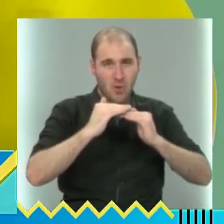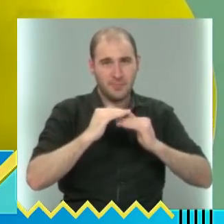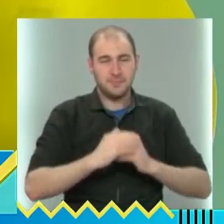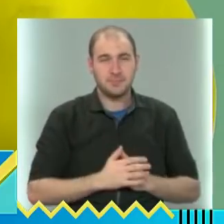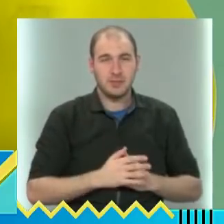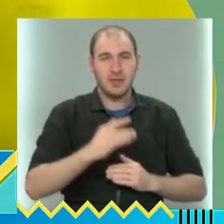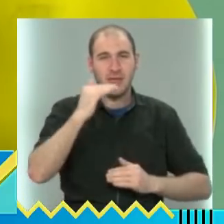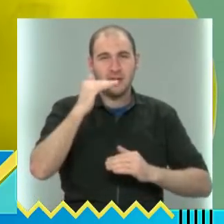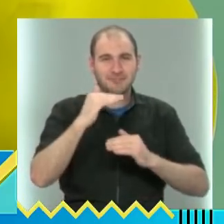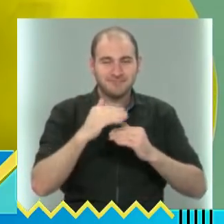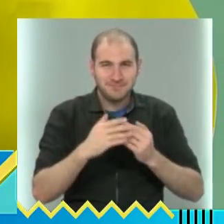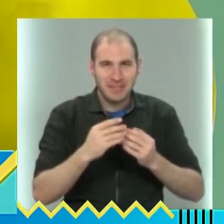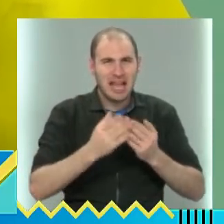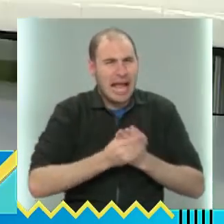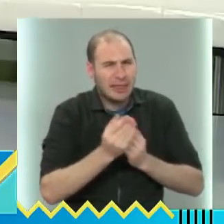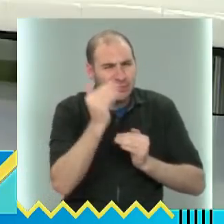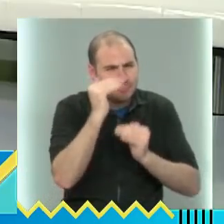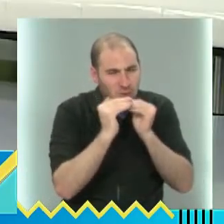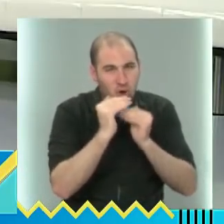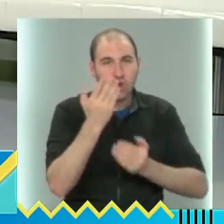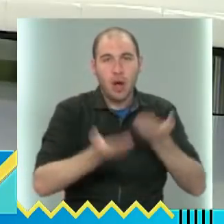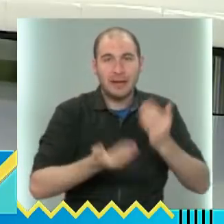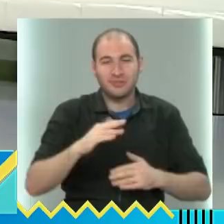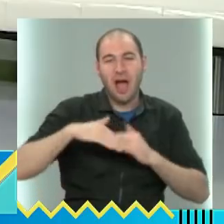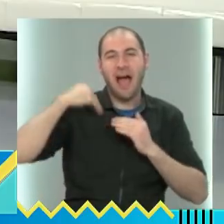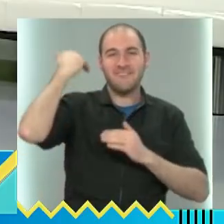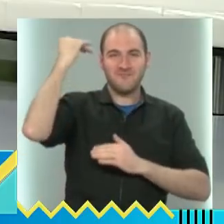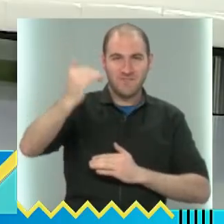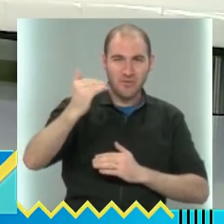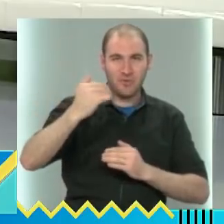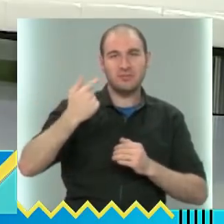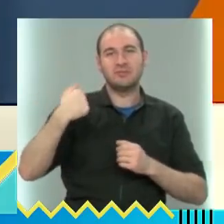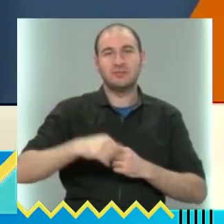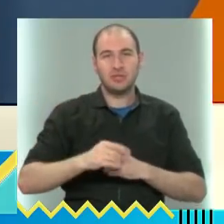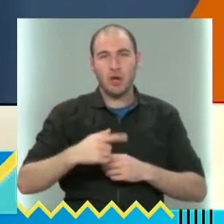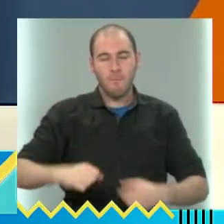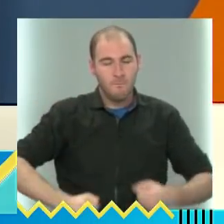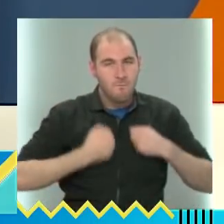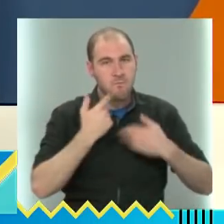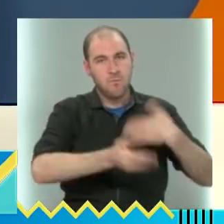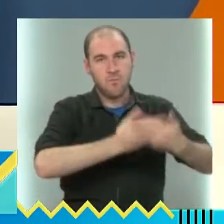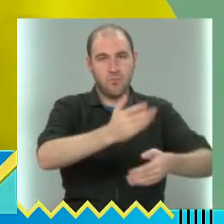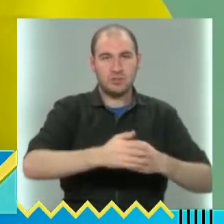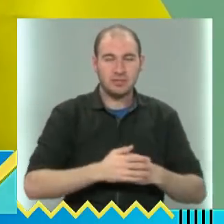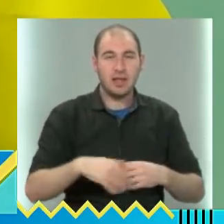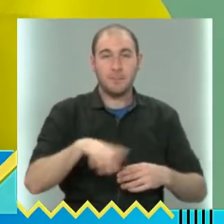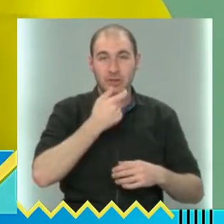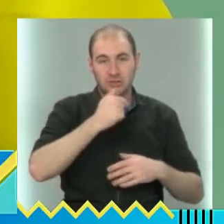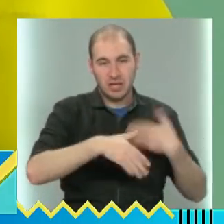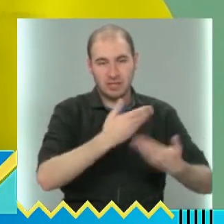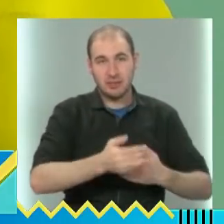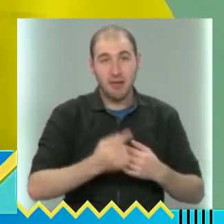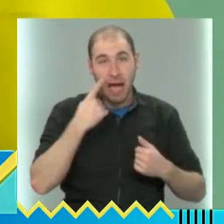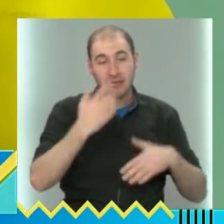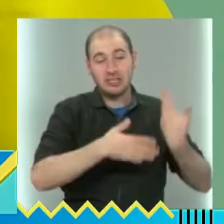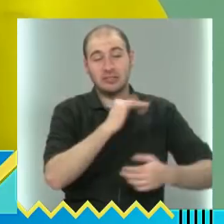digamos, es mucho menos costosa que el beneficio que nos trae a la actividad, potencialmente a la actividad en la provincia de Mendoza. Veremos